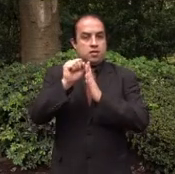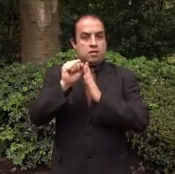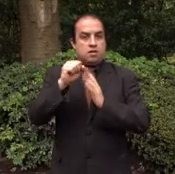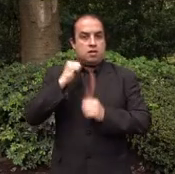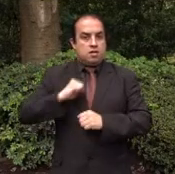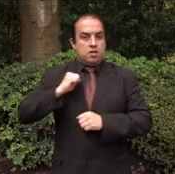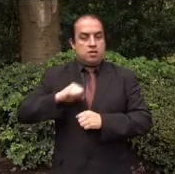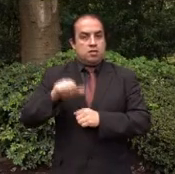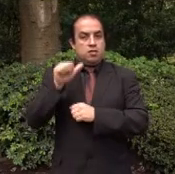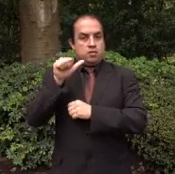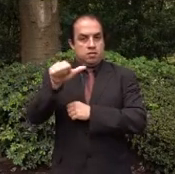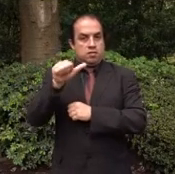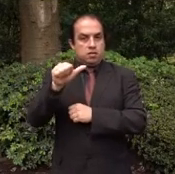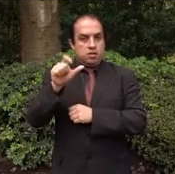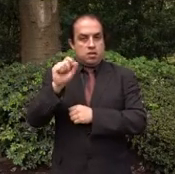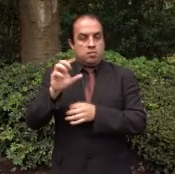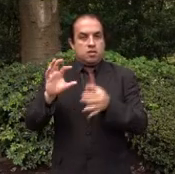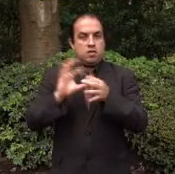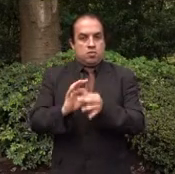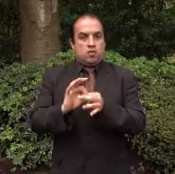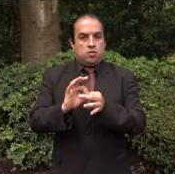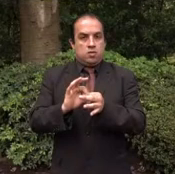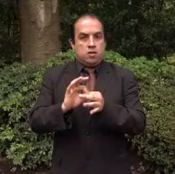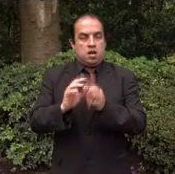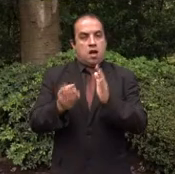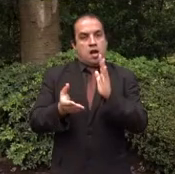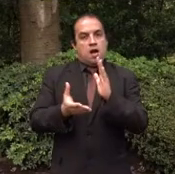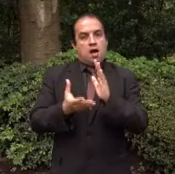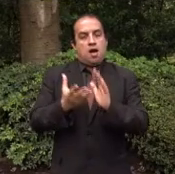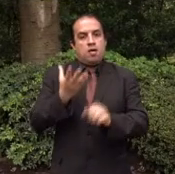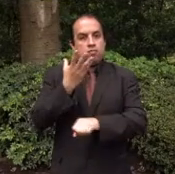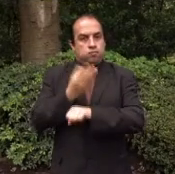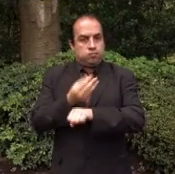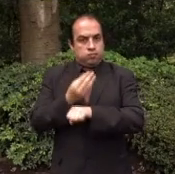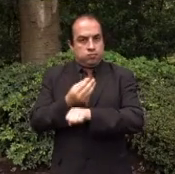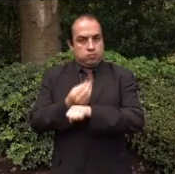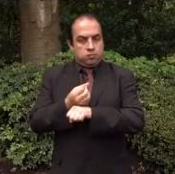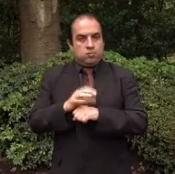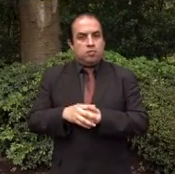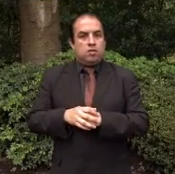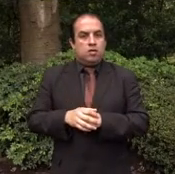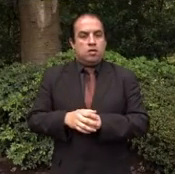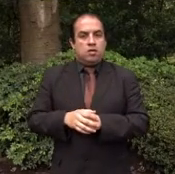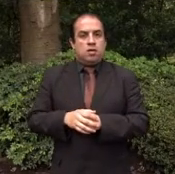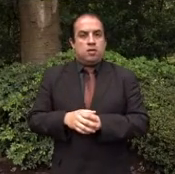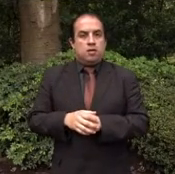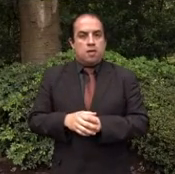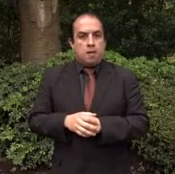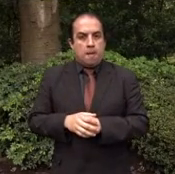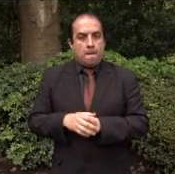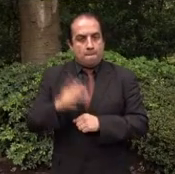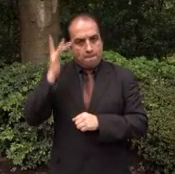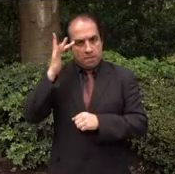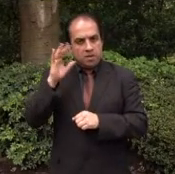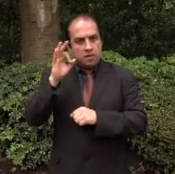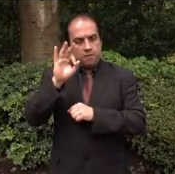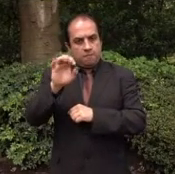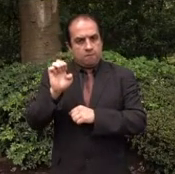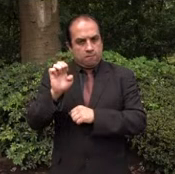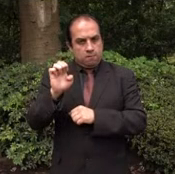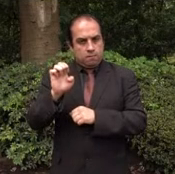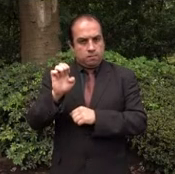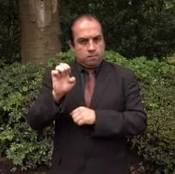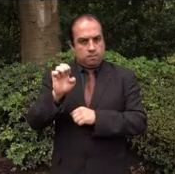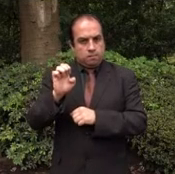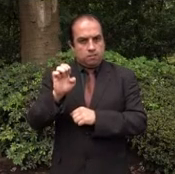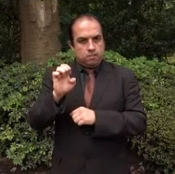además aunada a la restauración ecológica de sus jardines y del manantial de Santa Fe. Instauración de elementos puntuales